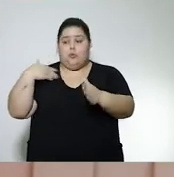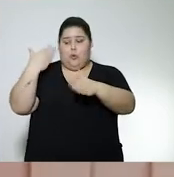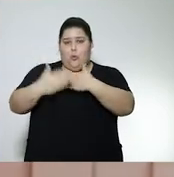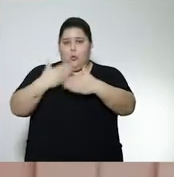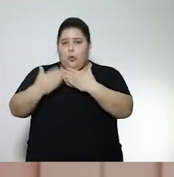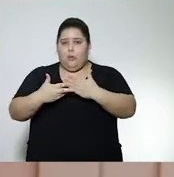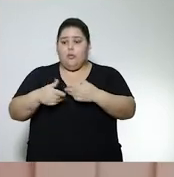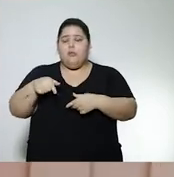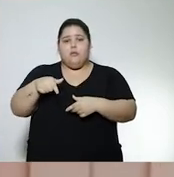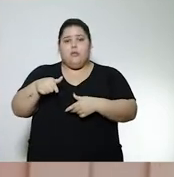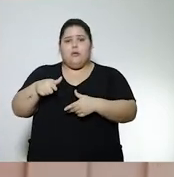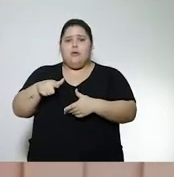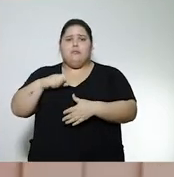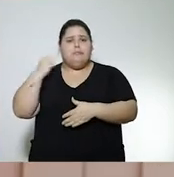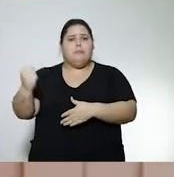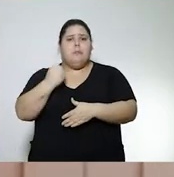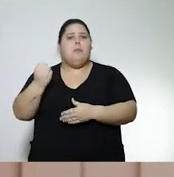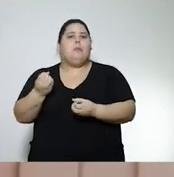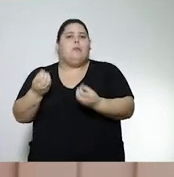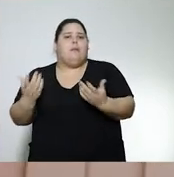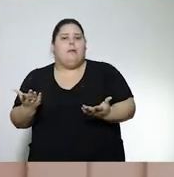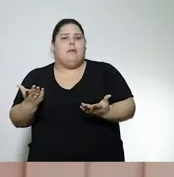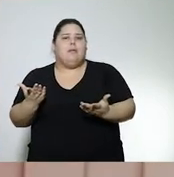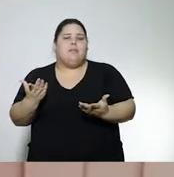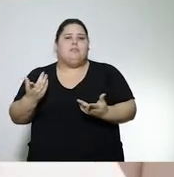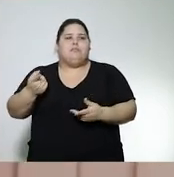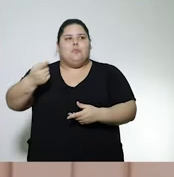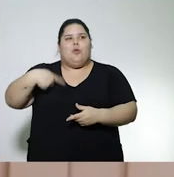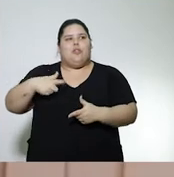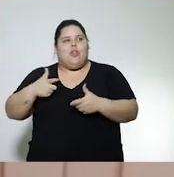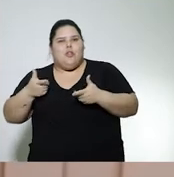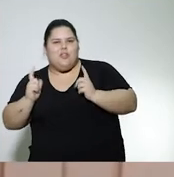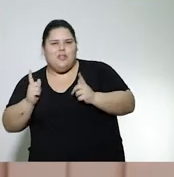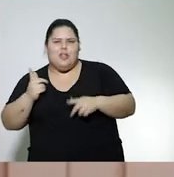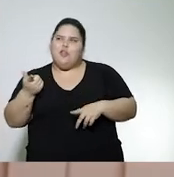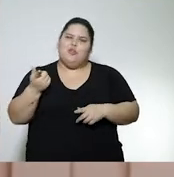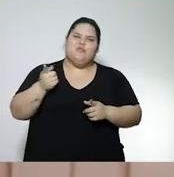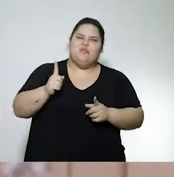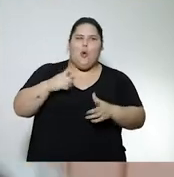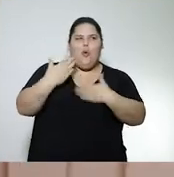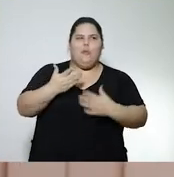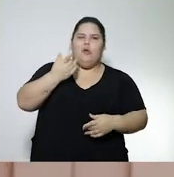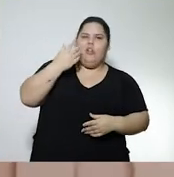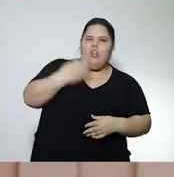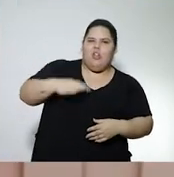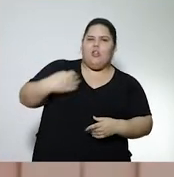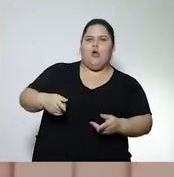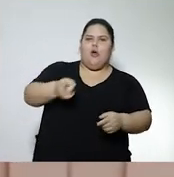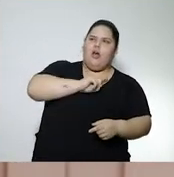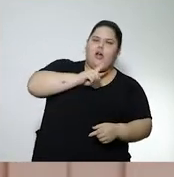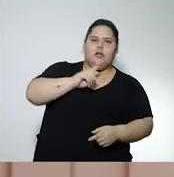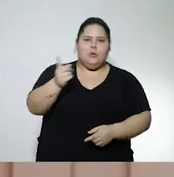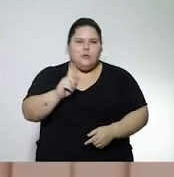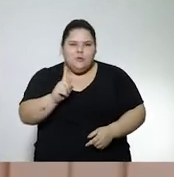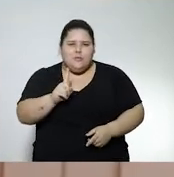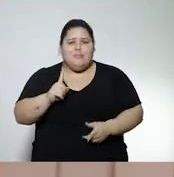Y jugamos, y el juego es muy importante porque lo hacemos porque nos divierte, no lo hacemos porque lo tenemos, lo debemos hacer o